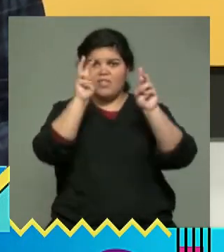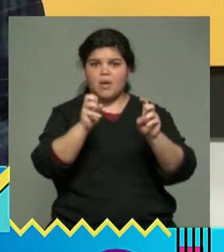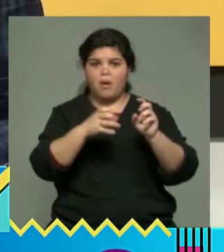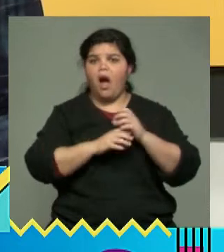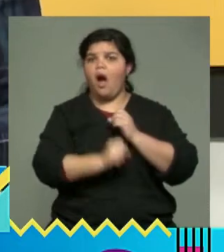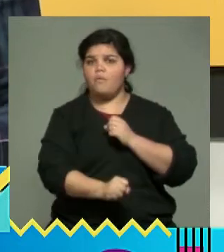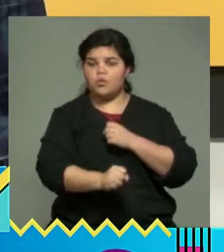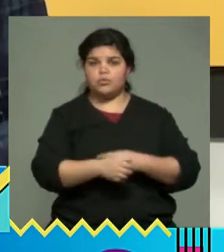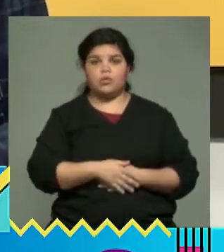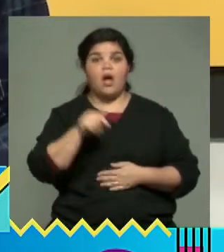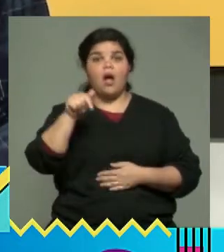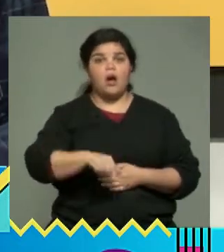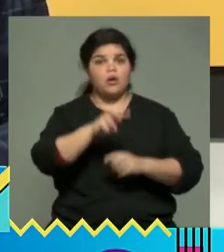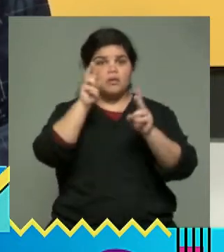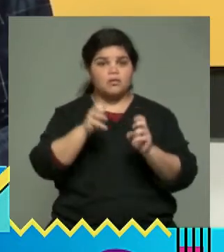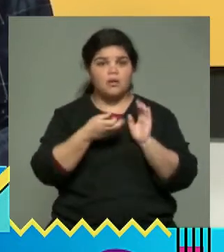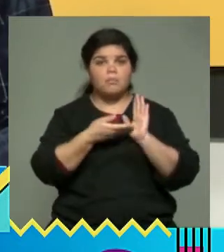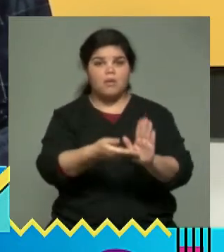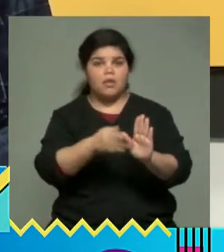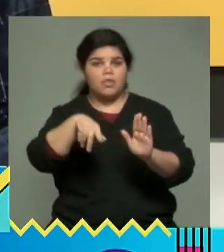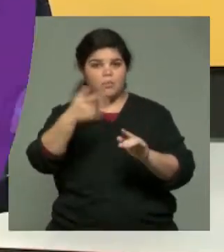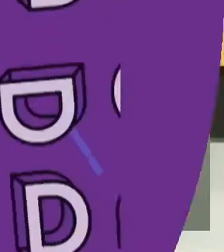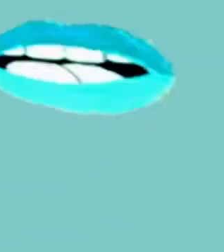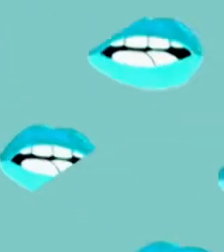través del clip y luego nos sentamos a charlar con nuestros invitados.